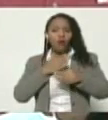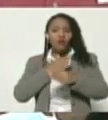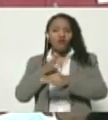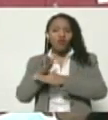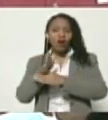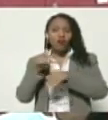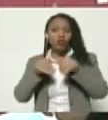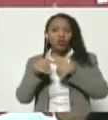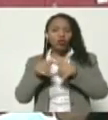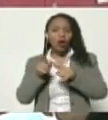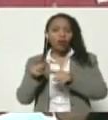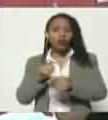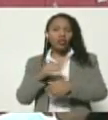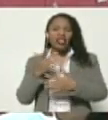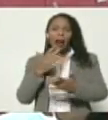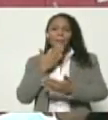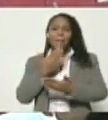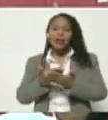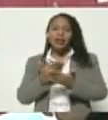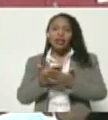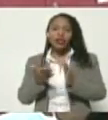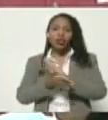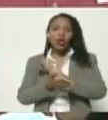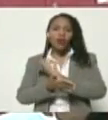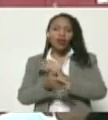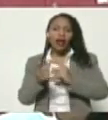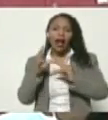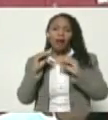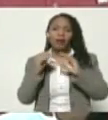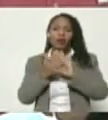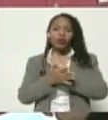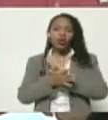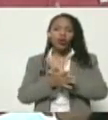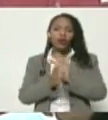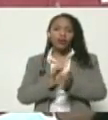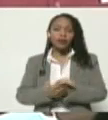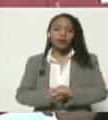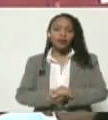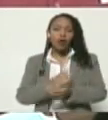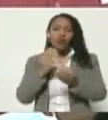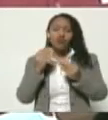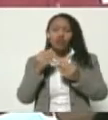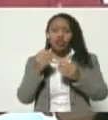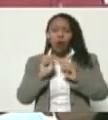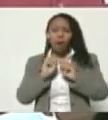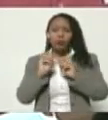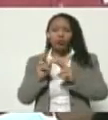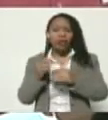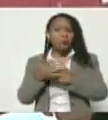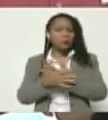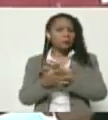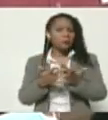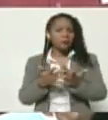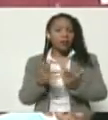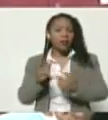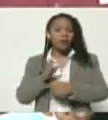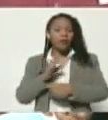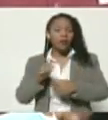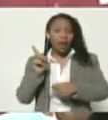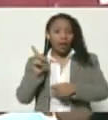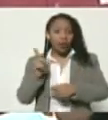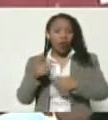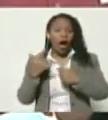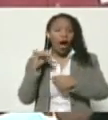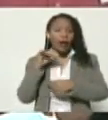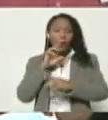ellos. ¿Qué pedimos? Y que hemos hablado en muchas ocasiones. Bueno, que esto va a tener un resultado. En